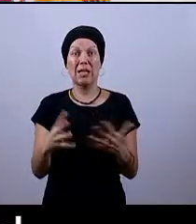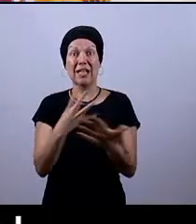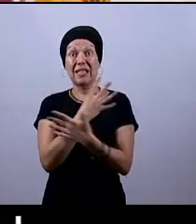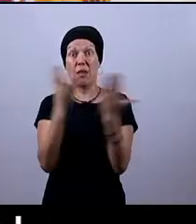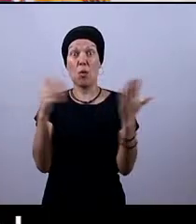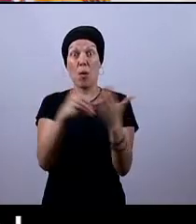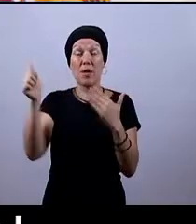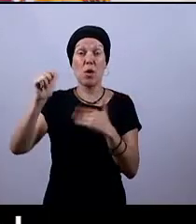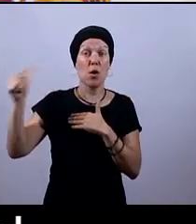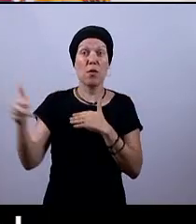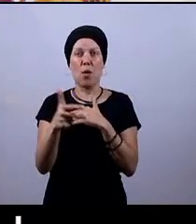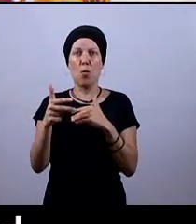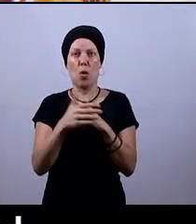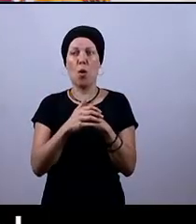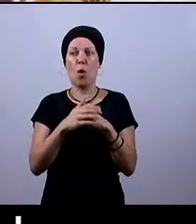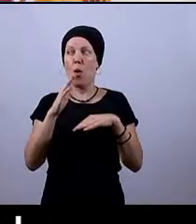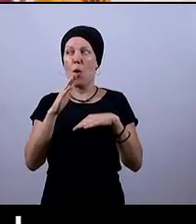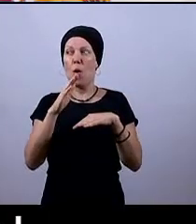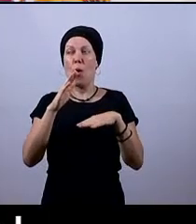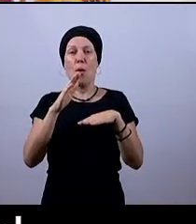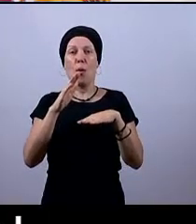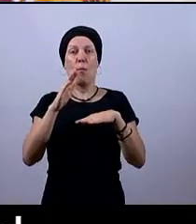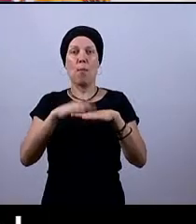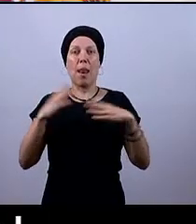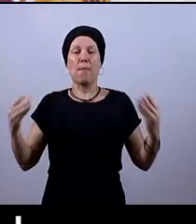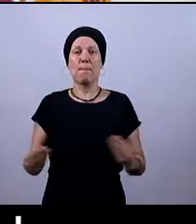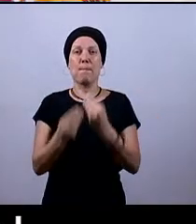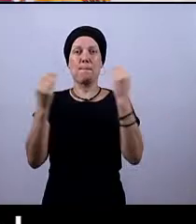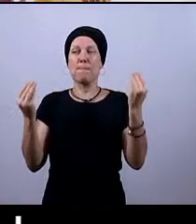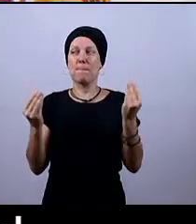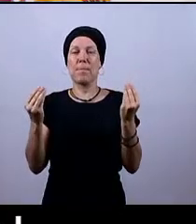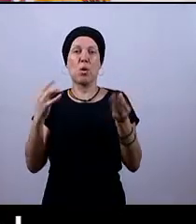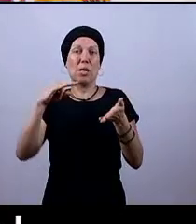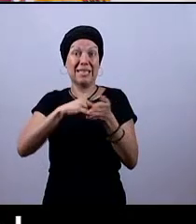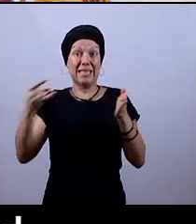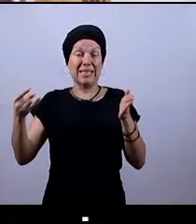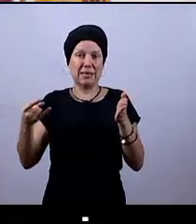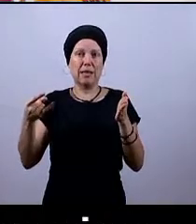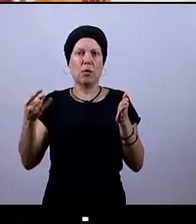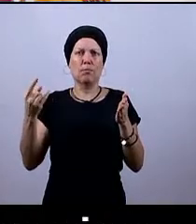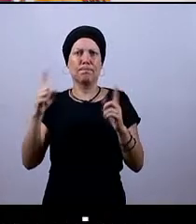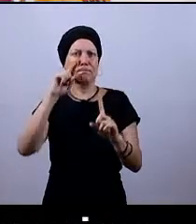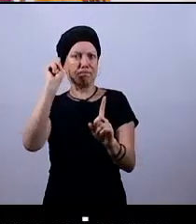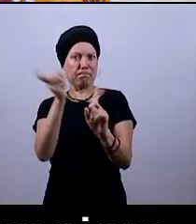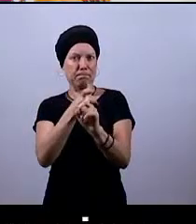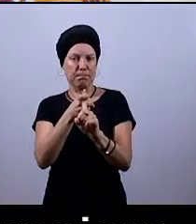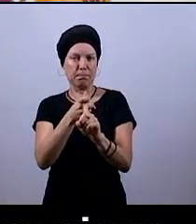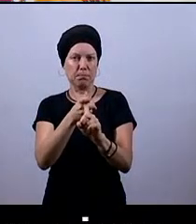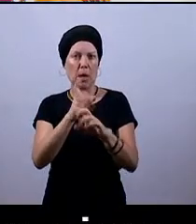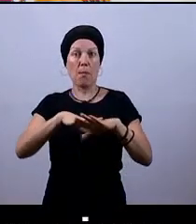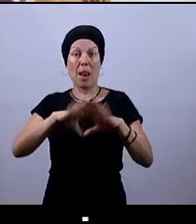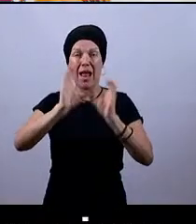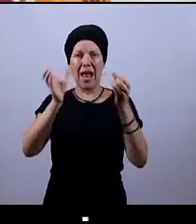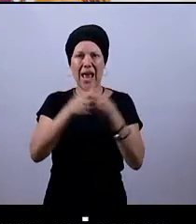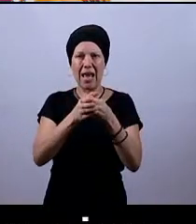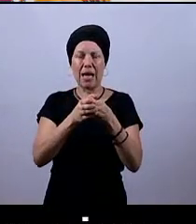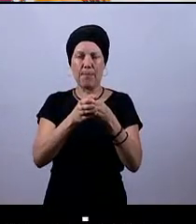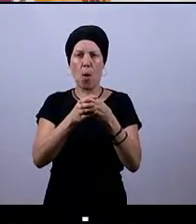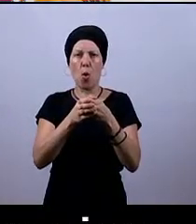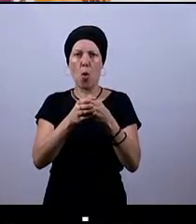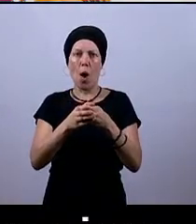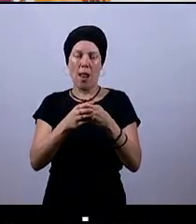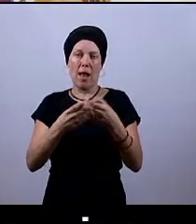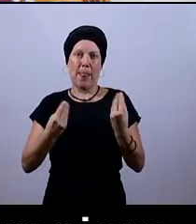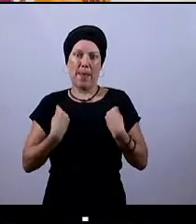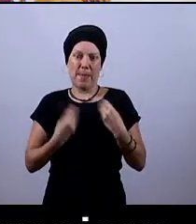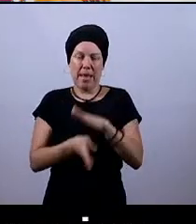19 millones de euros para la mejora de la tecnología diagnóstica, para los equipos de soporte vital